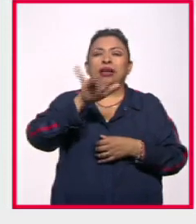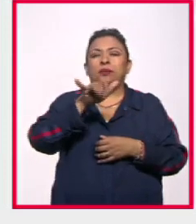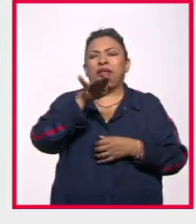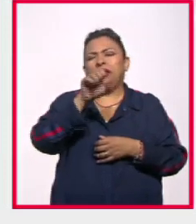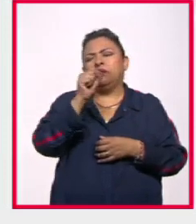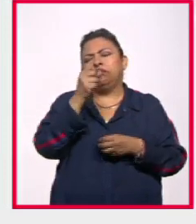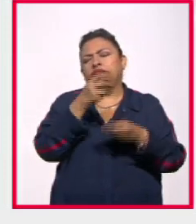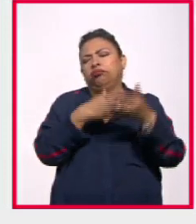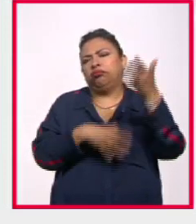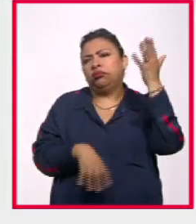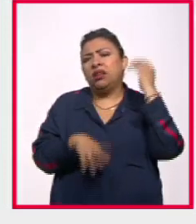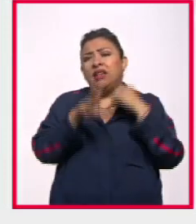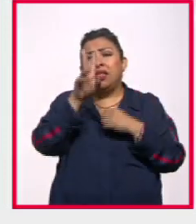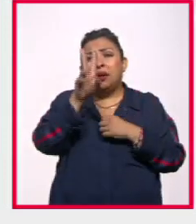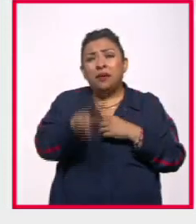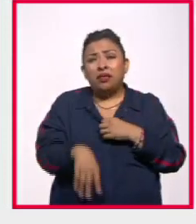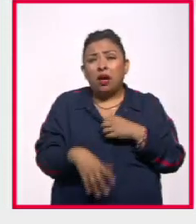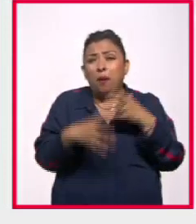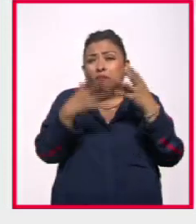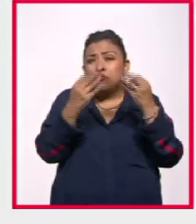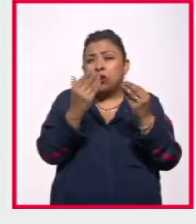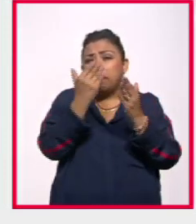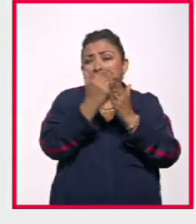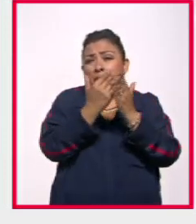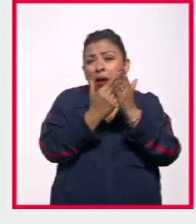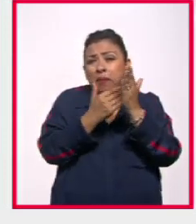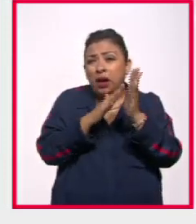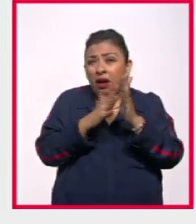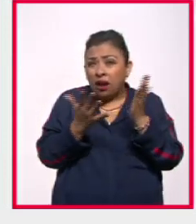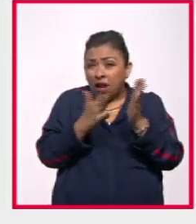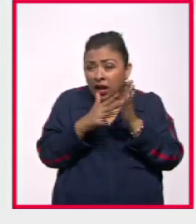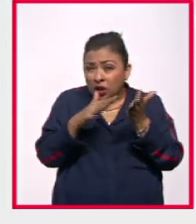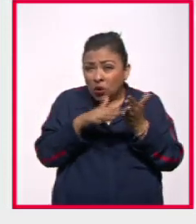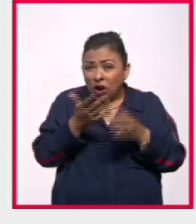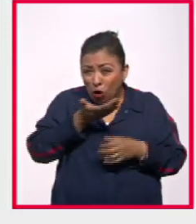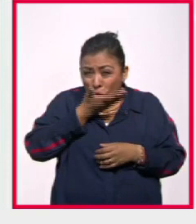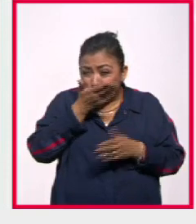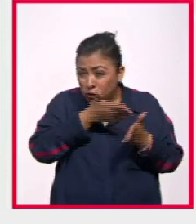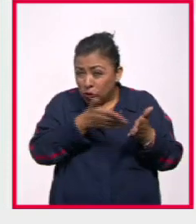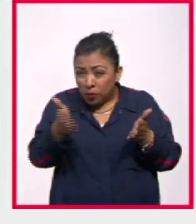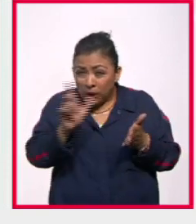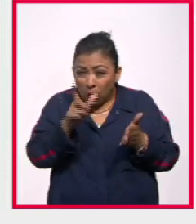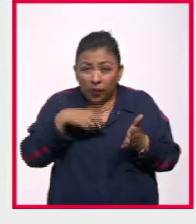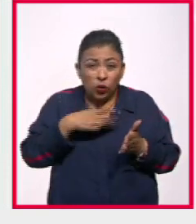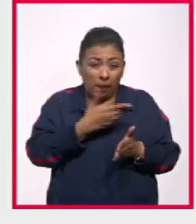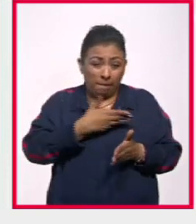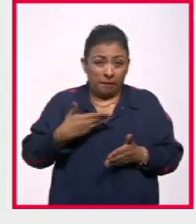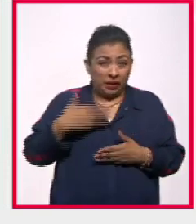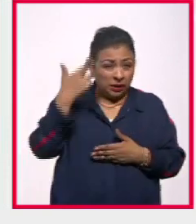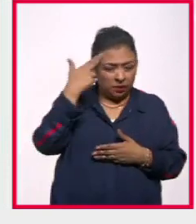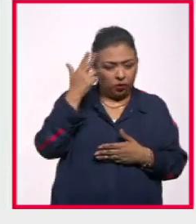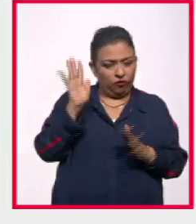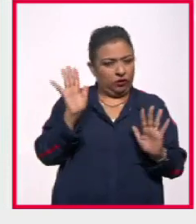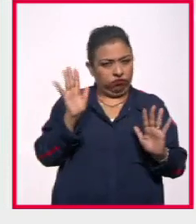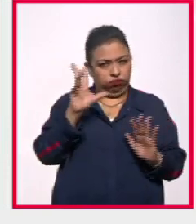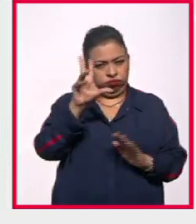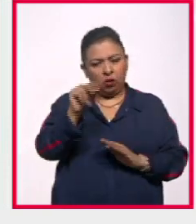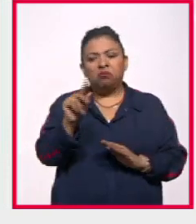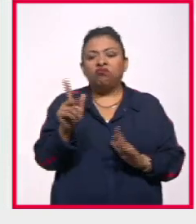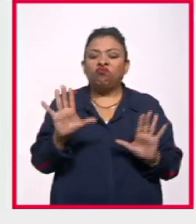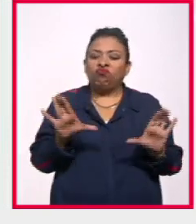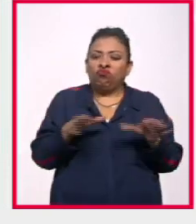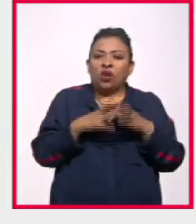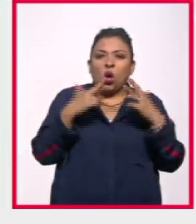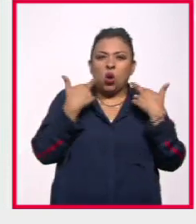fin, era un número enorme de lecturas no acostumbradas durante el porfiriato. Bueno, pues este grupo